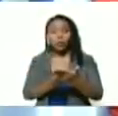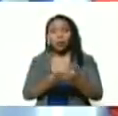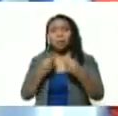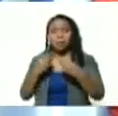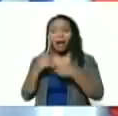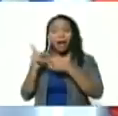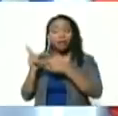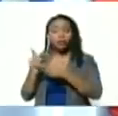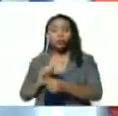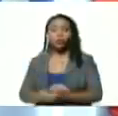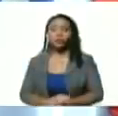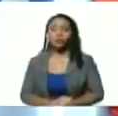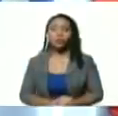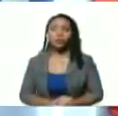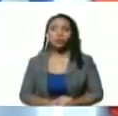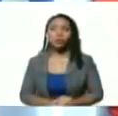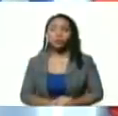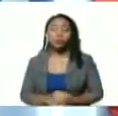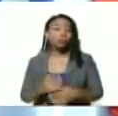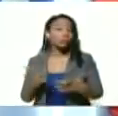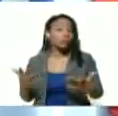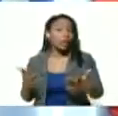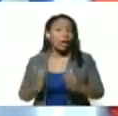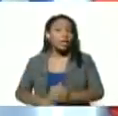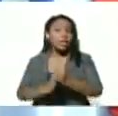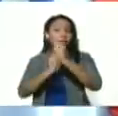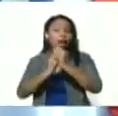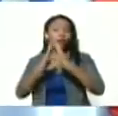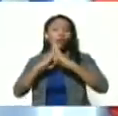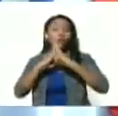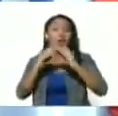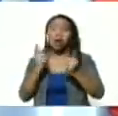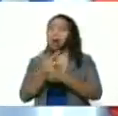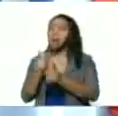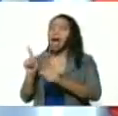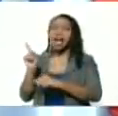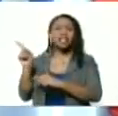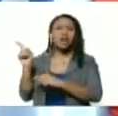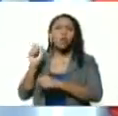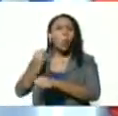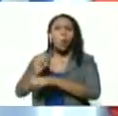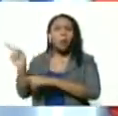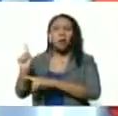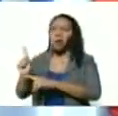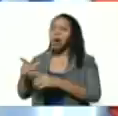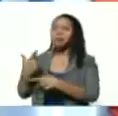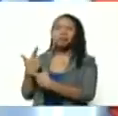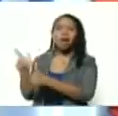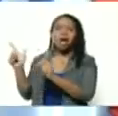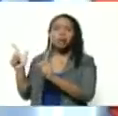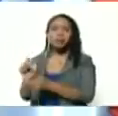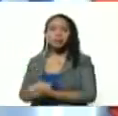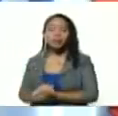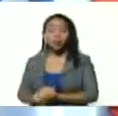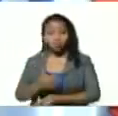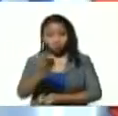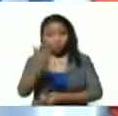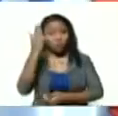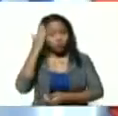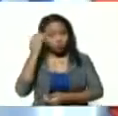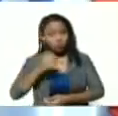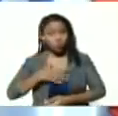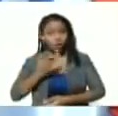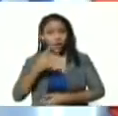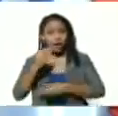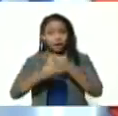para ello. O sea, liberar de toda culpa a un delincuente. ¿Usted puede sobreseer la causa?